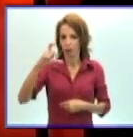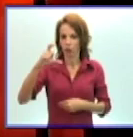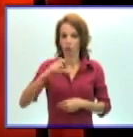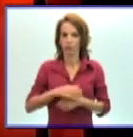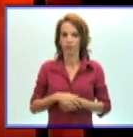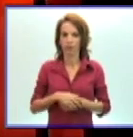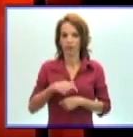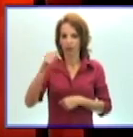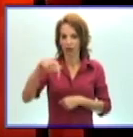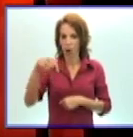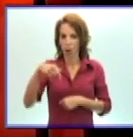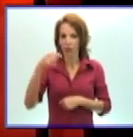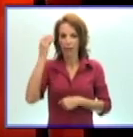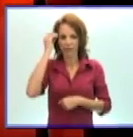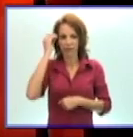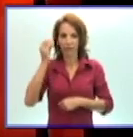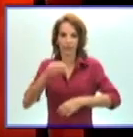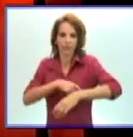termómetro.